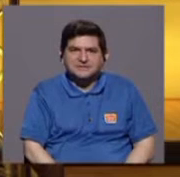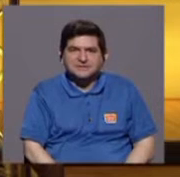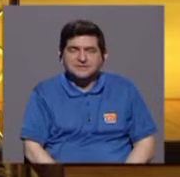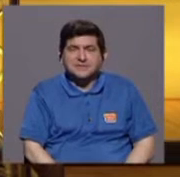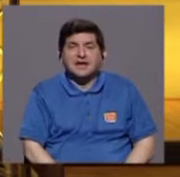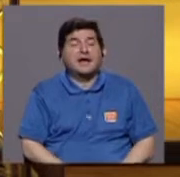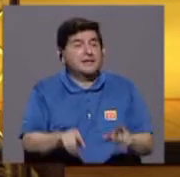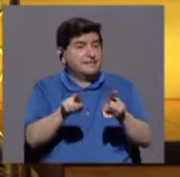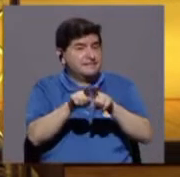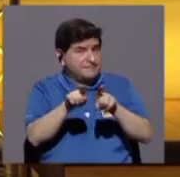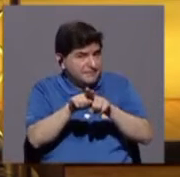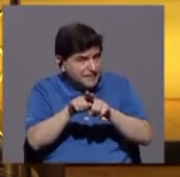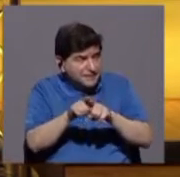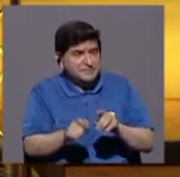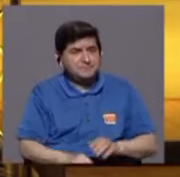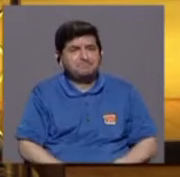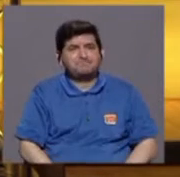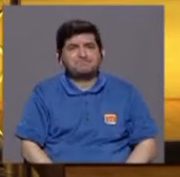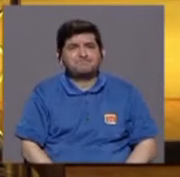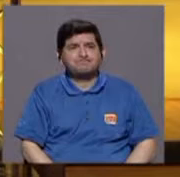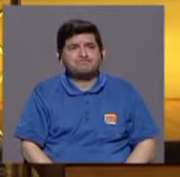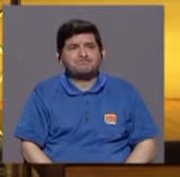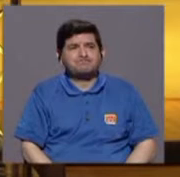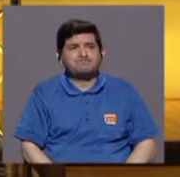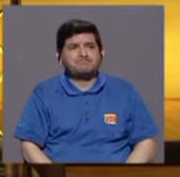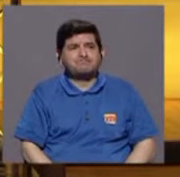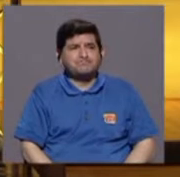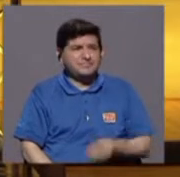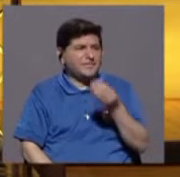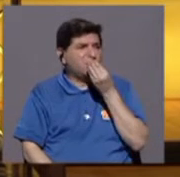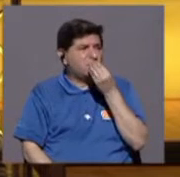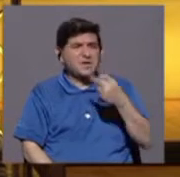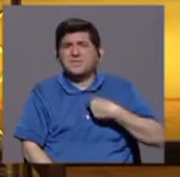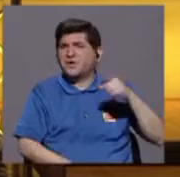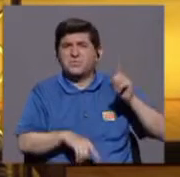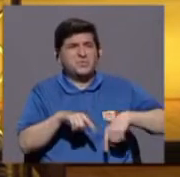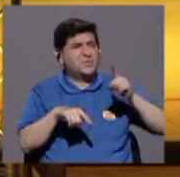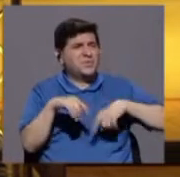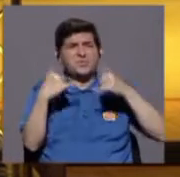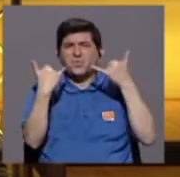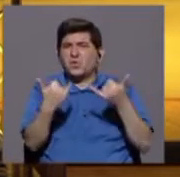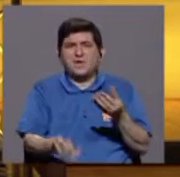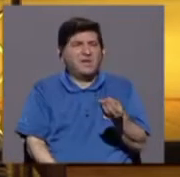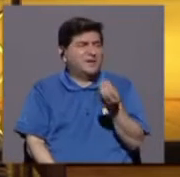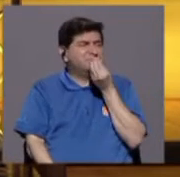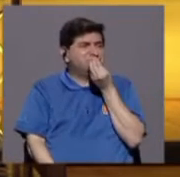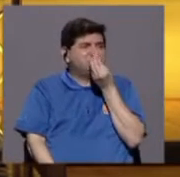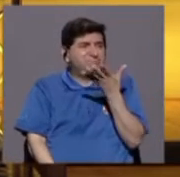y además hay un montón de comida que ya uno no puede comer,